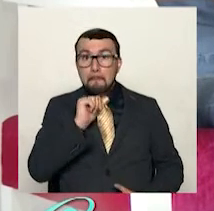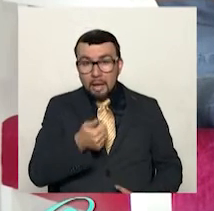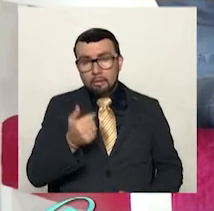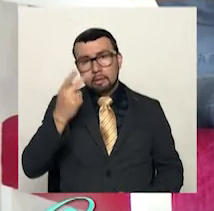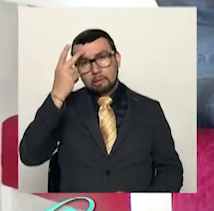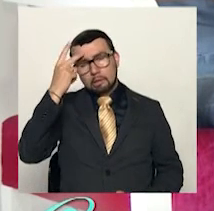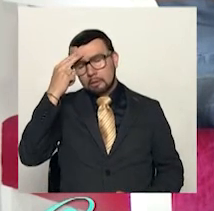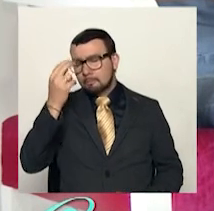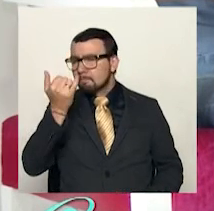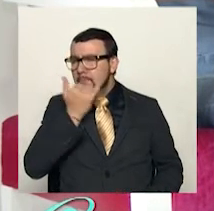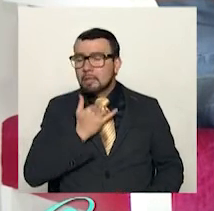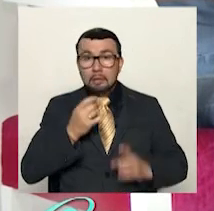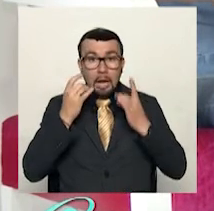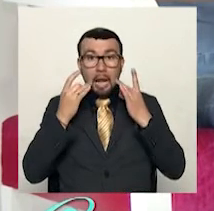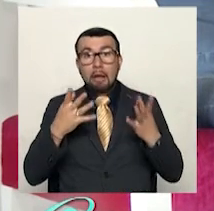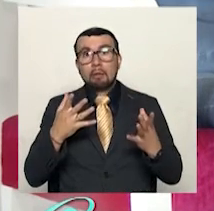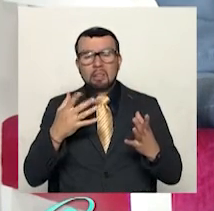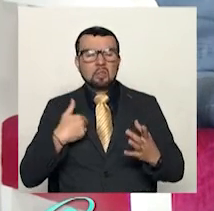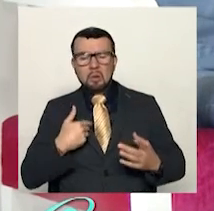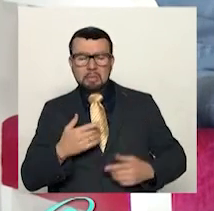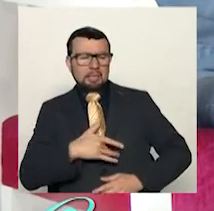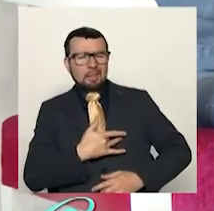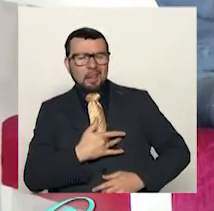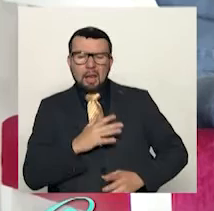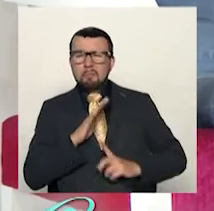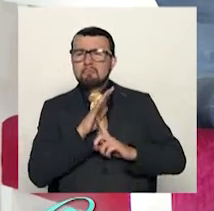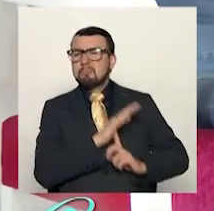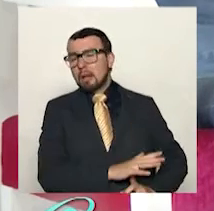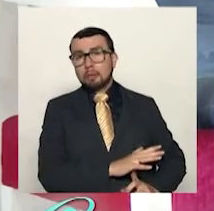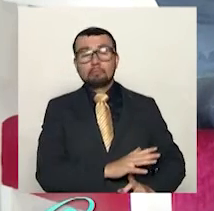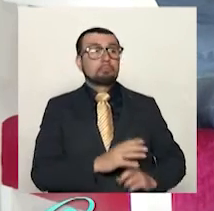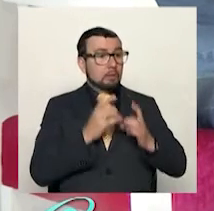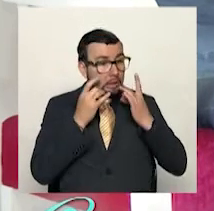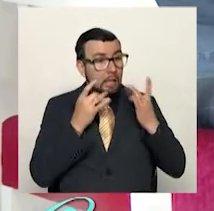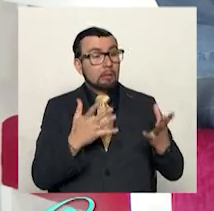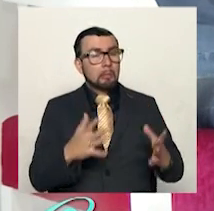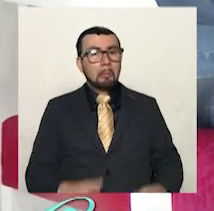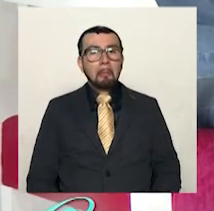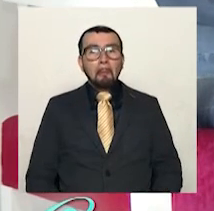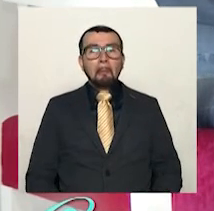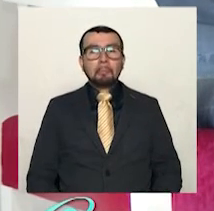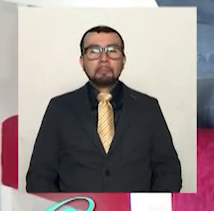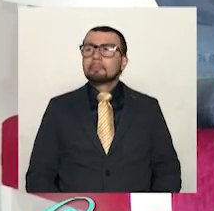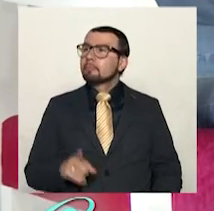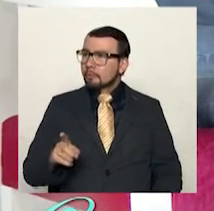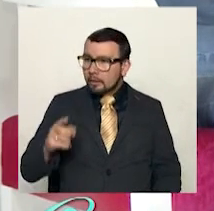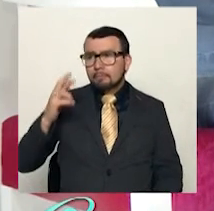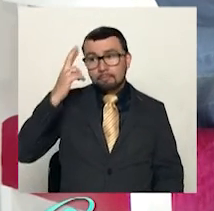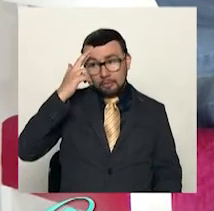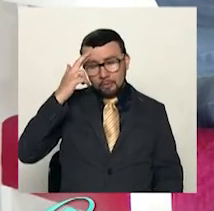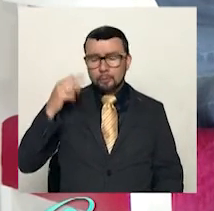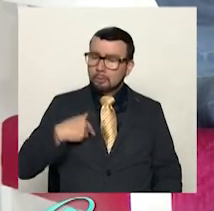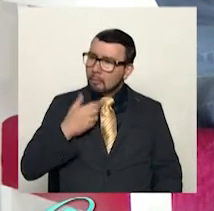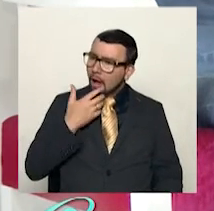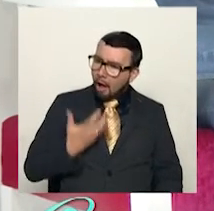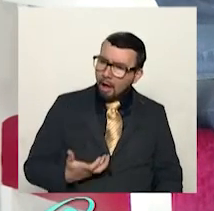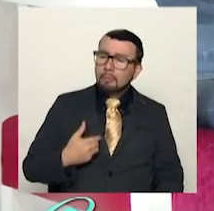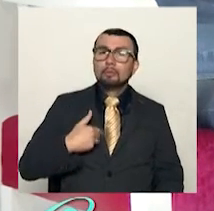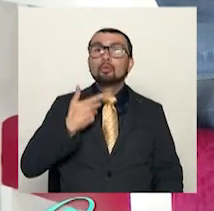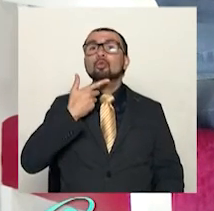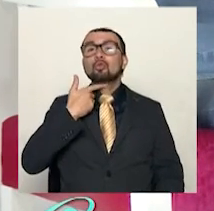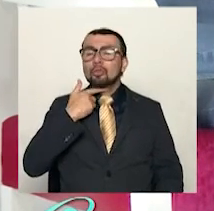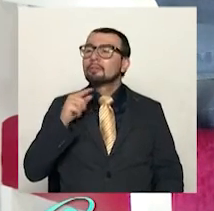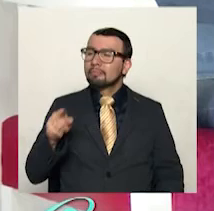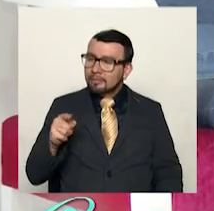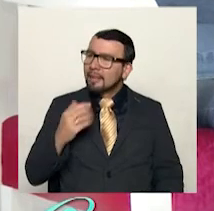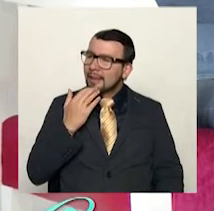el ser humano, tapar el síntoma. Sí, eso es muy cierto y ese ejemplo me impresionó y me encantó, nunca lo había